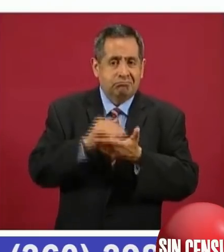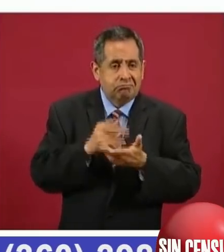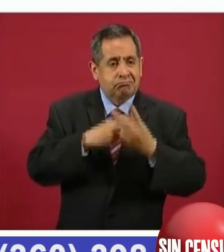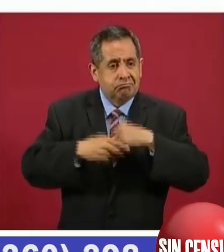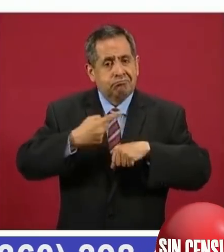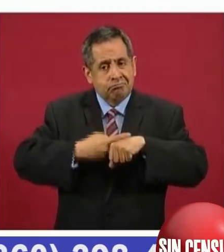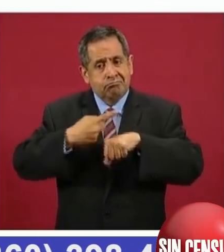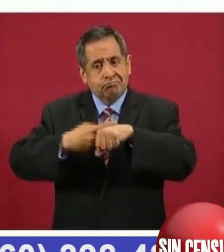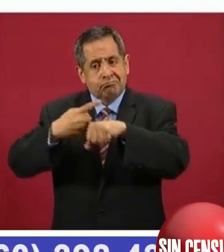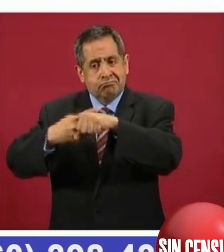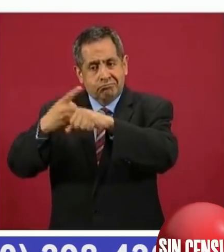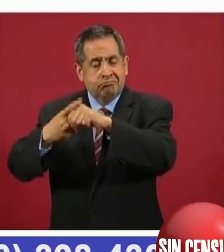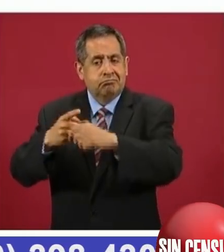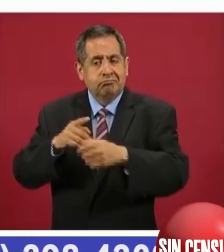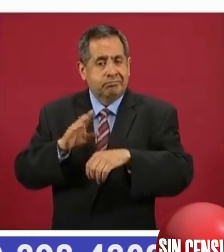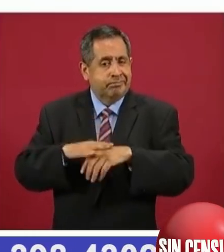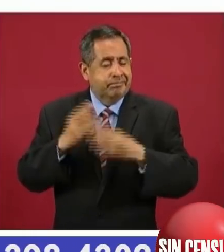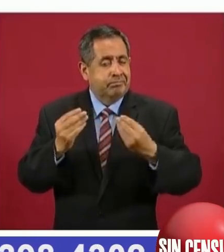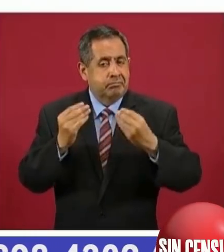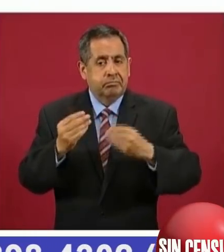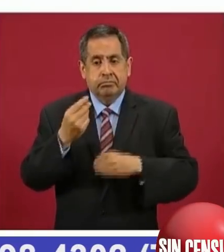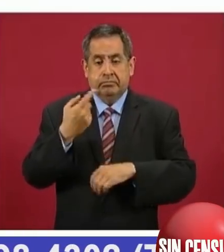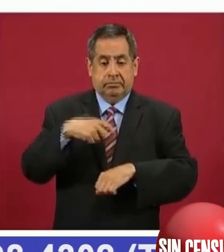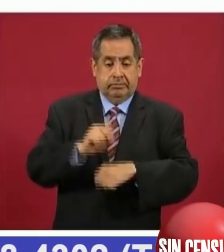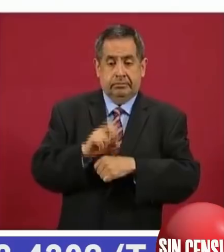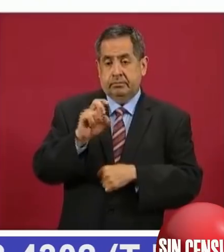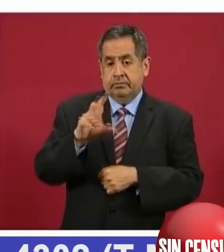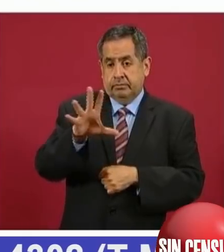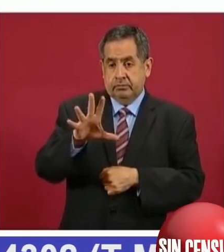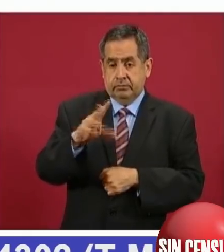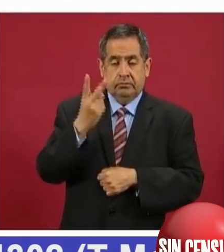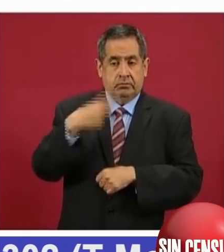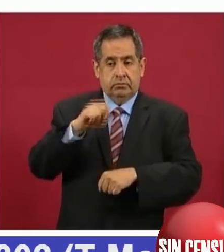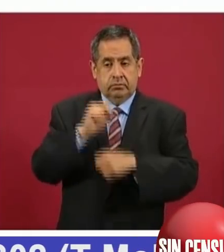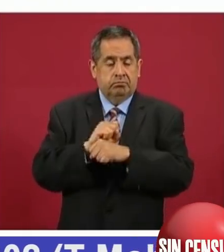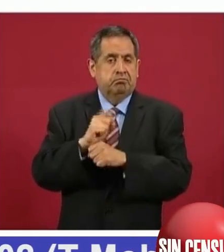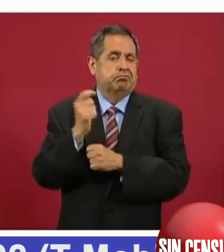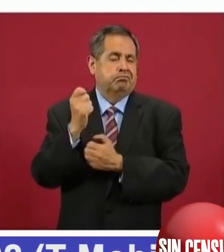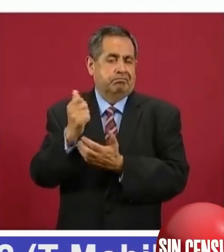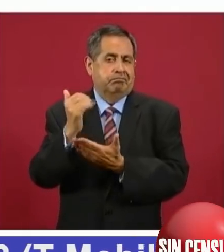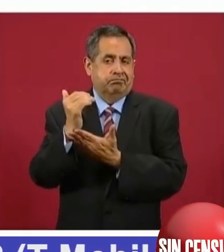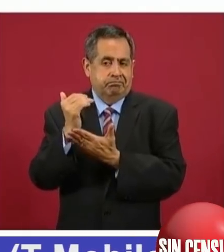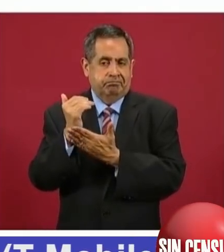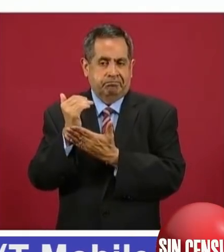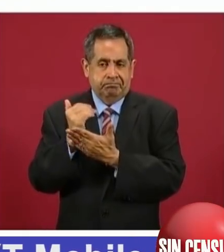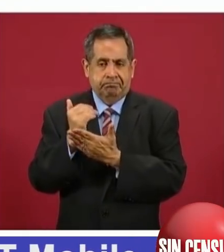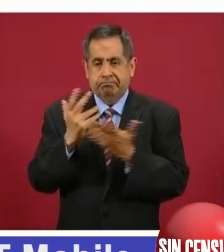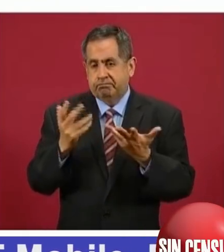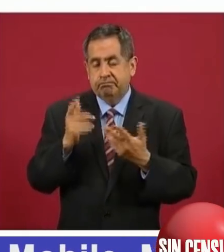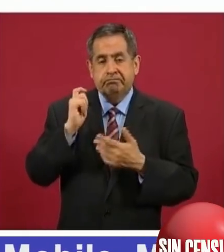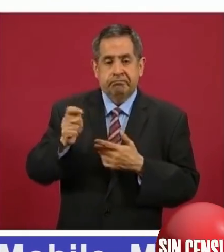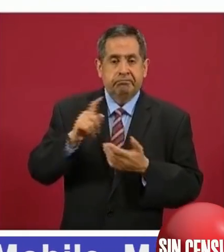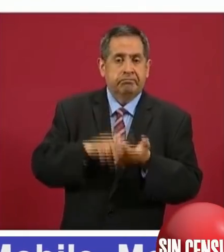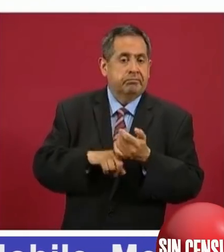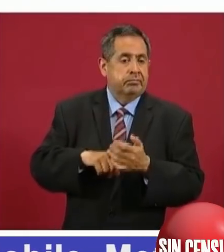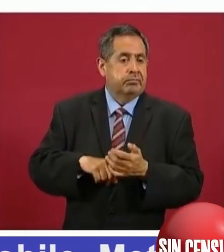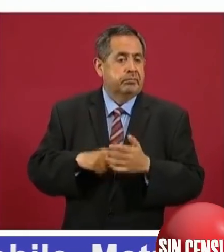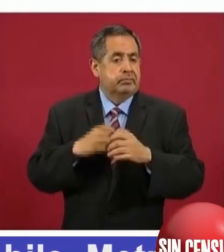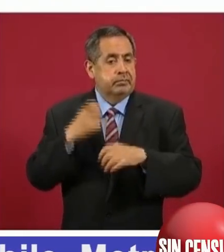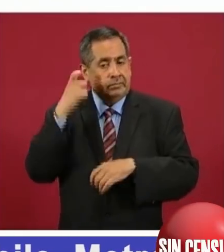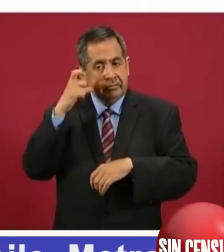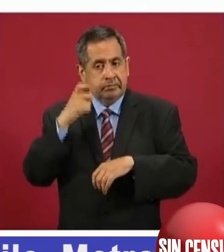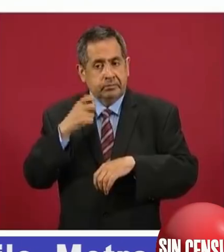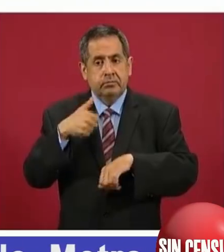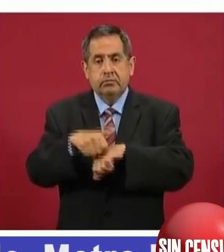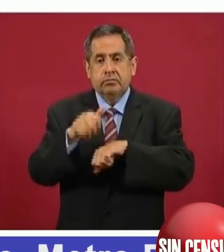la semana 35 tiene ya 2 semanas consecutivas de reducción. Por lo tanto, es el estado número 27 que